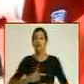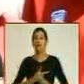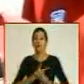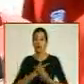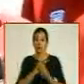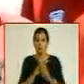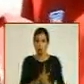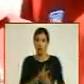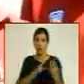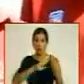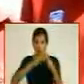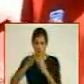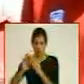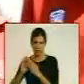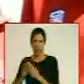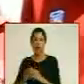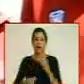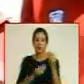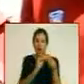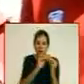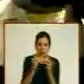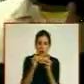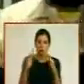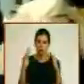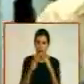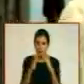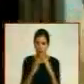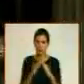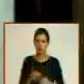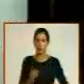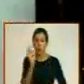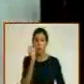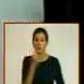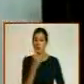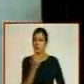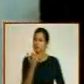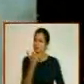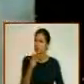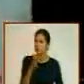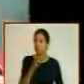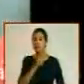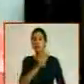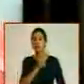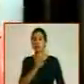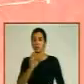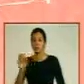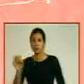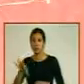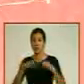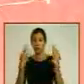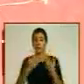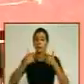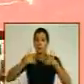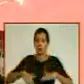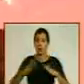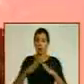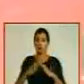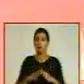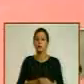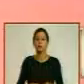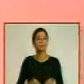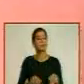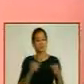comunidad que se están presentando para hacer las reparaciones necesarias. Blanco informó que cerca de 200 familias que perdieron sus viviendas